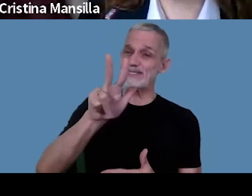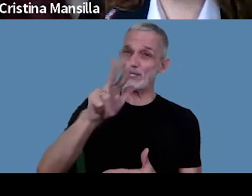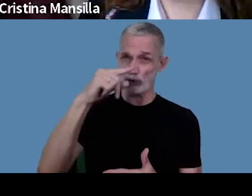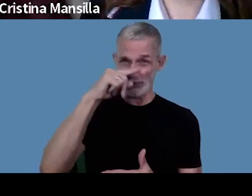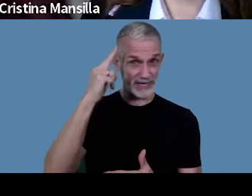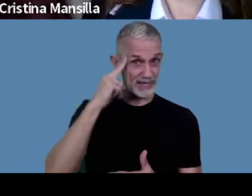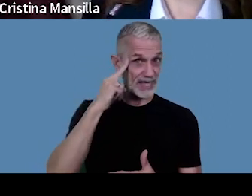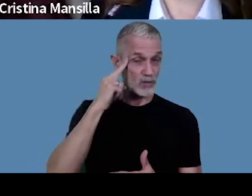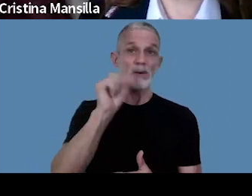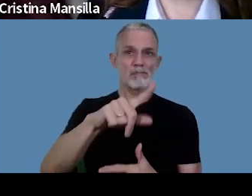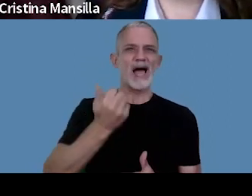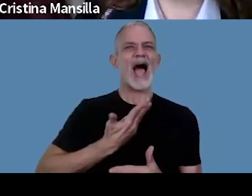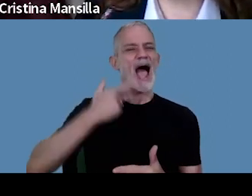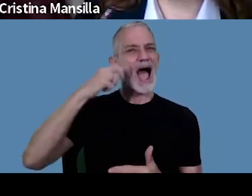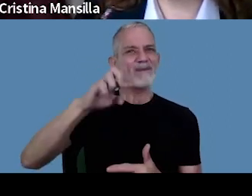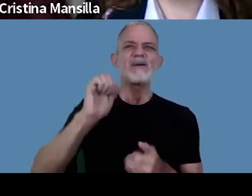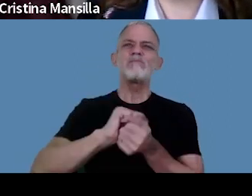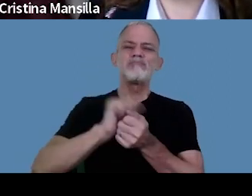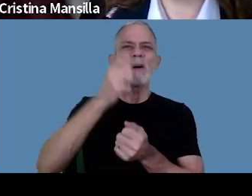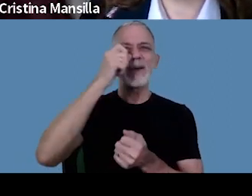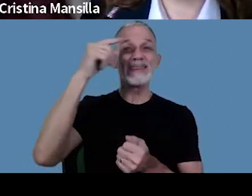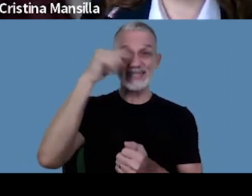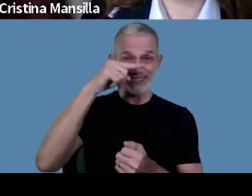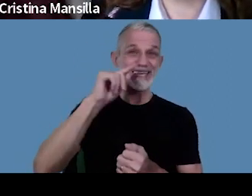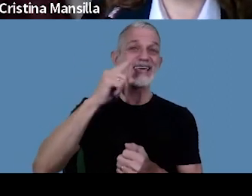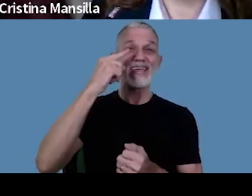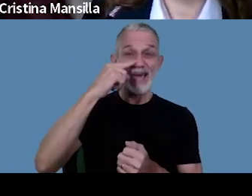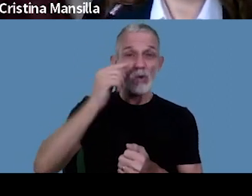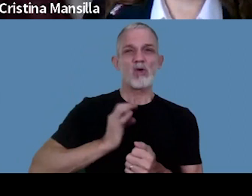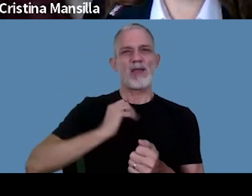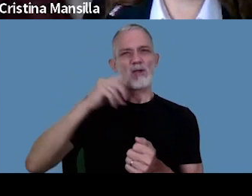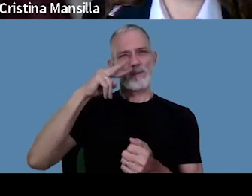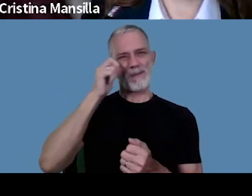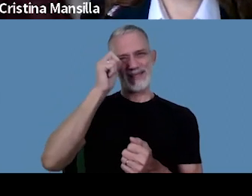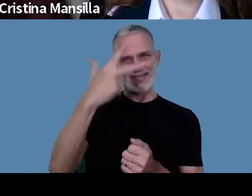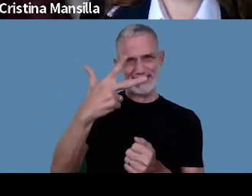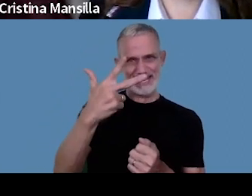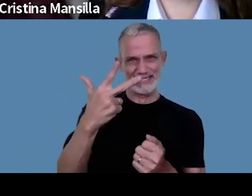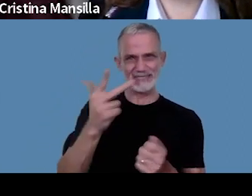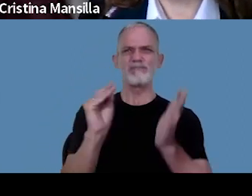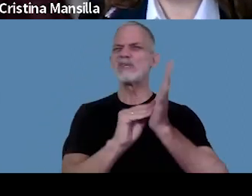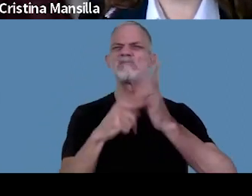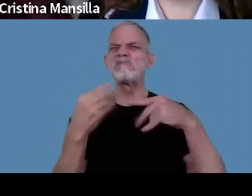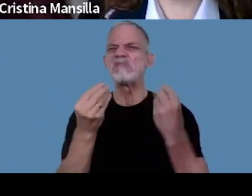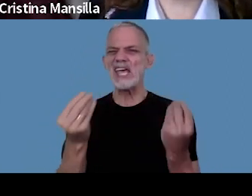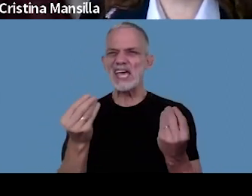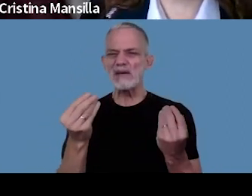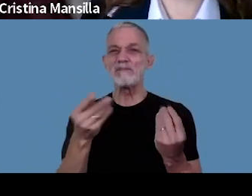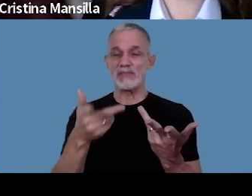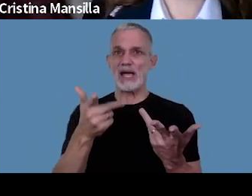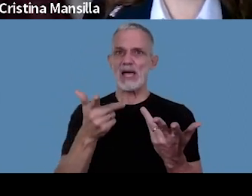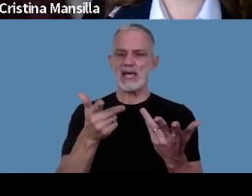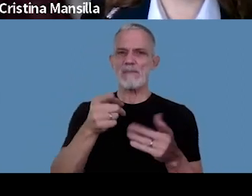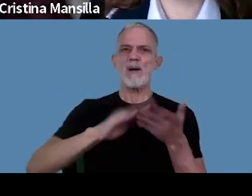5379 de AFIP, publicada el 27 de junio de 2023, donde se aplica una